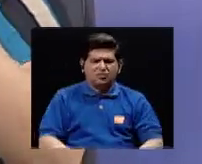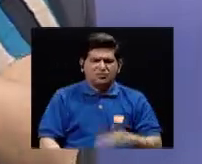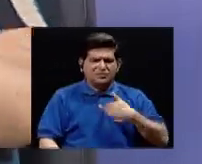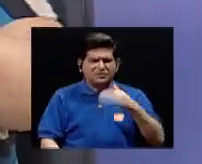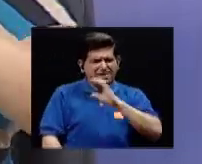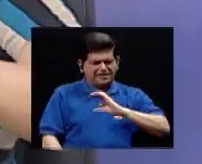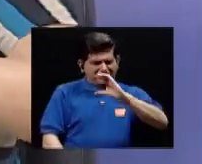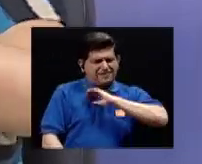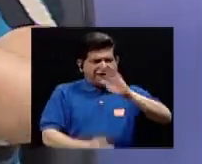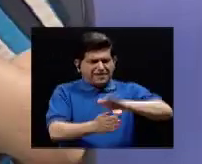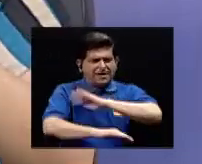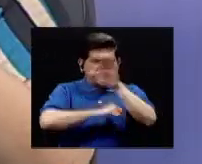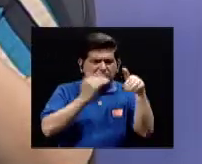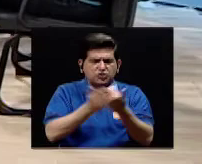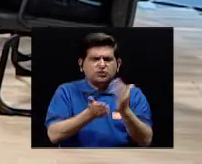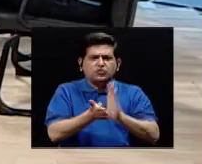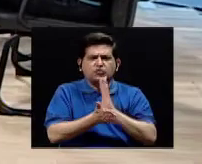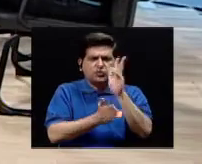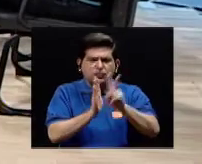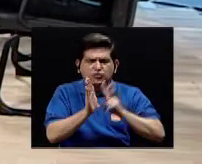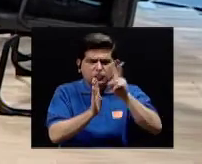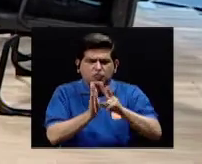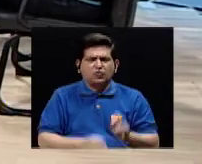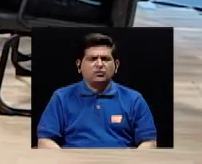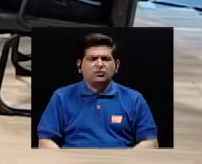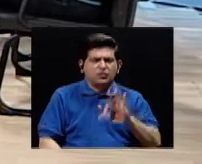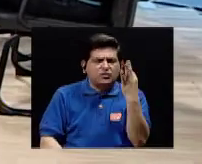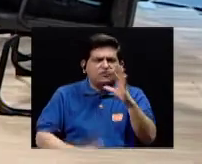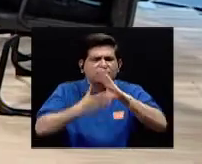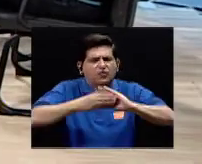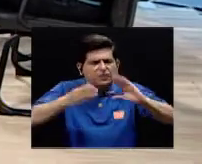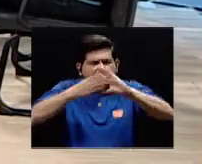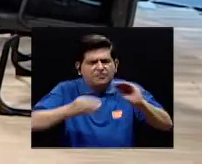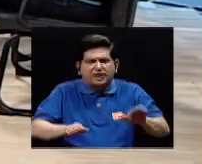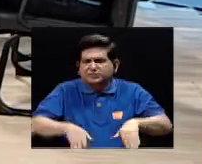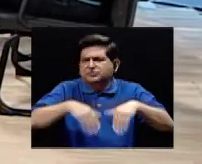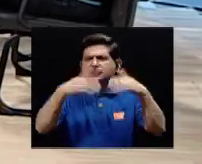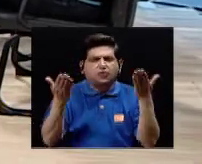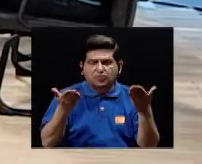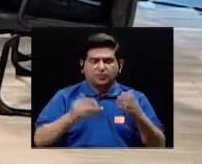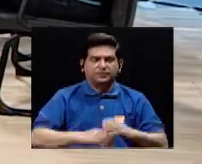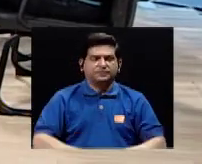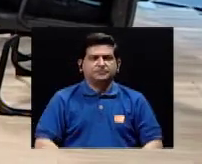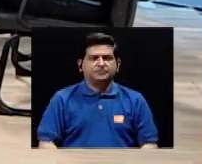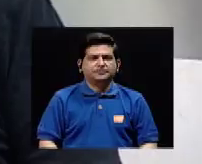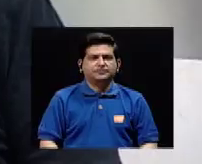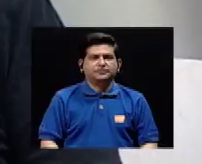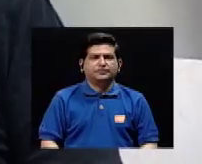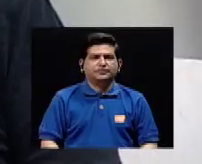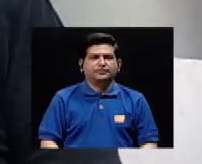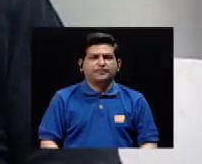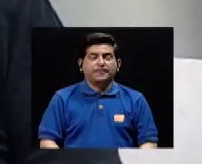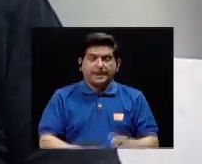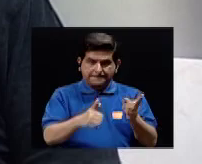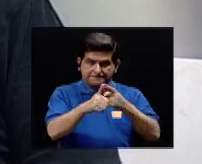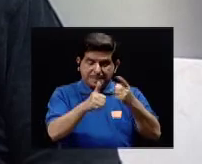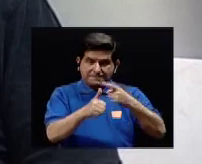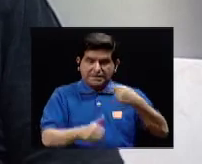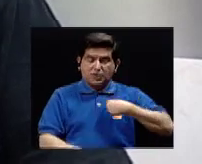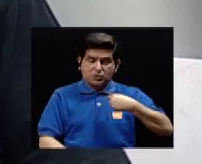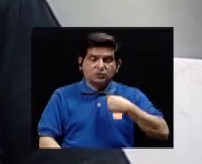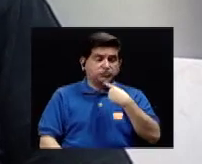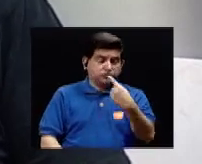Hay una tesitura de la música durante todo el documental que aporta, es narrativa. ¿Cómo fue? Bueno, primero